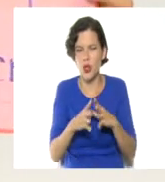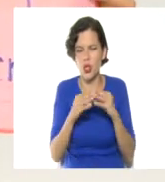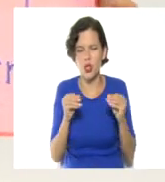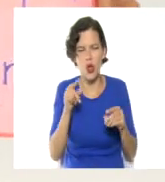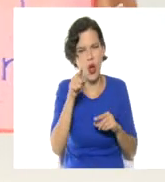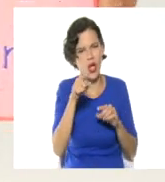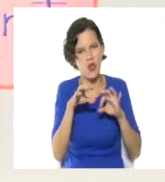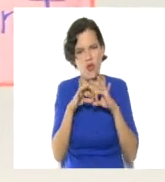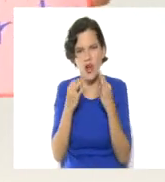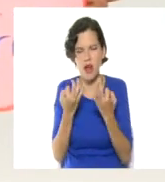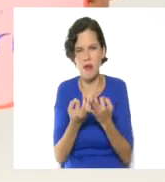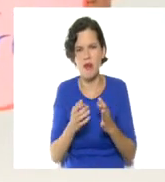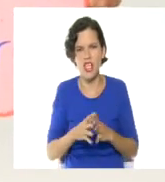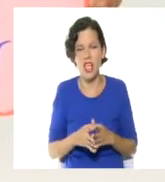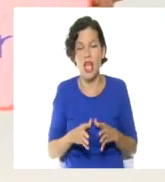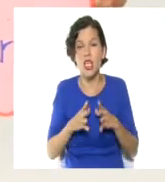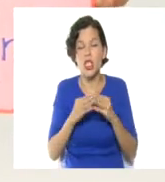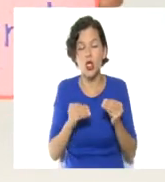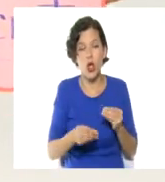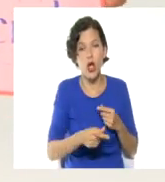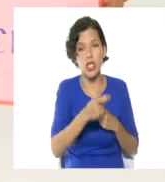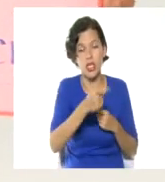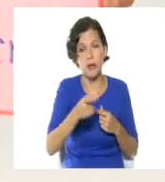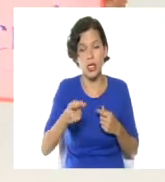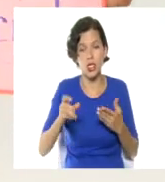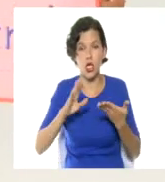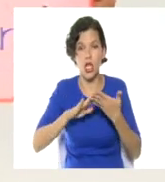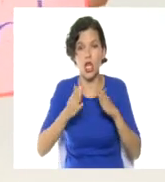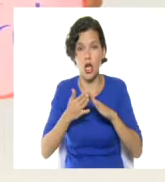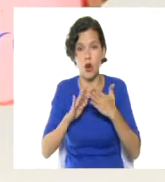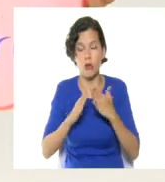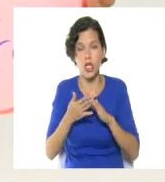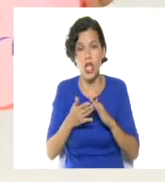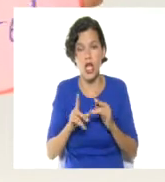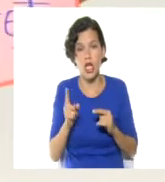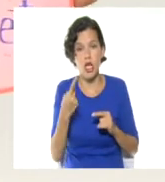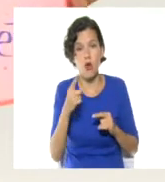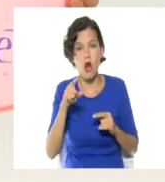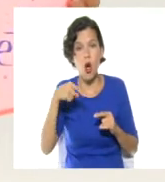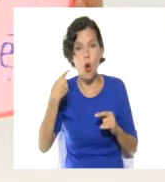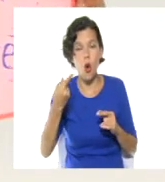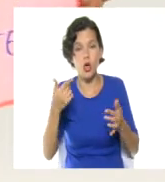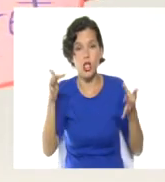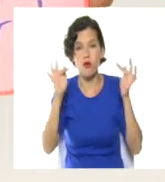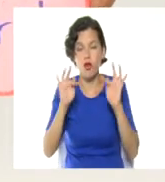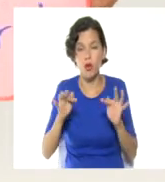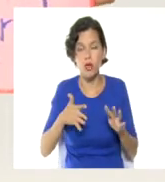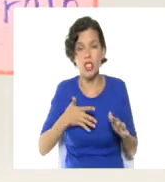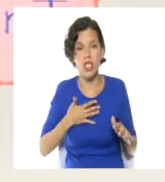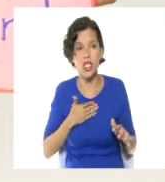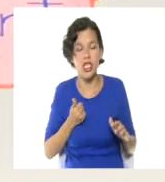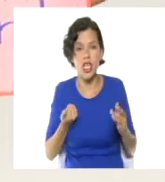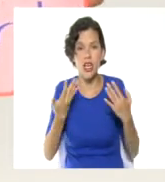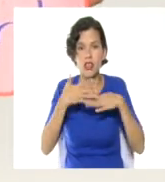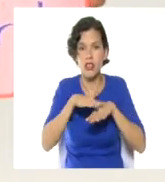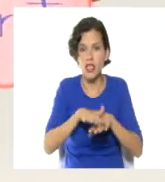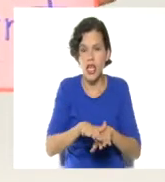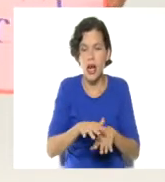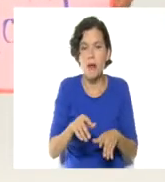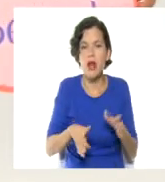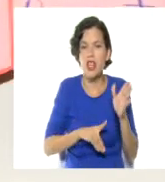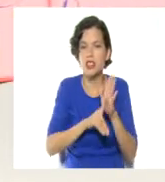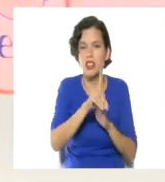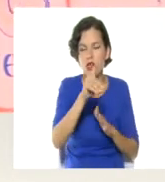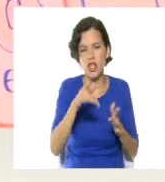tu familia y todas aquellas personas de la comunidad que de una u otra manera se quieran integrar en el momento para desarrollar